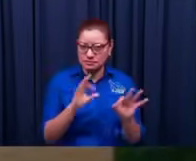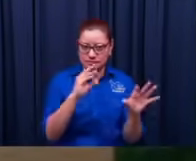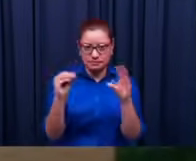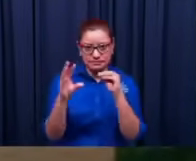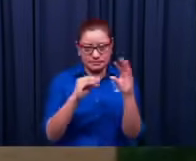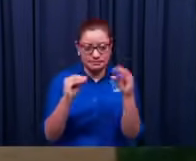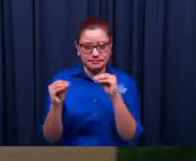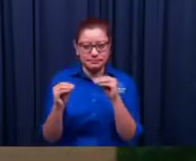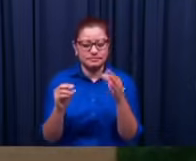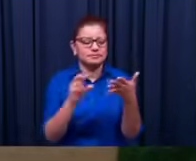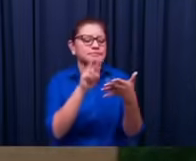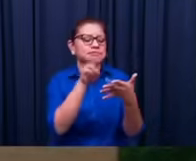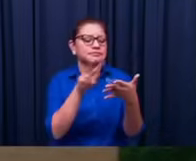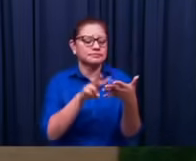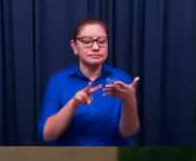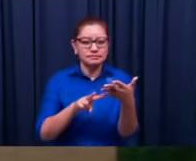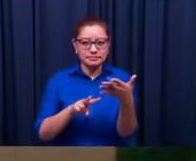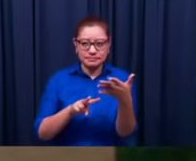es el siguiente.